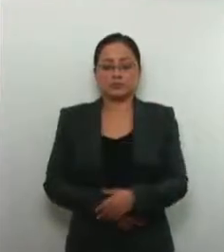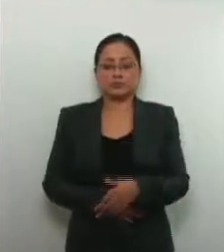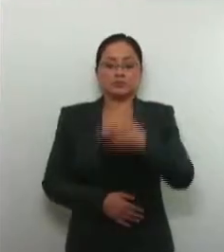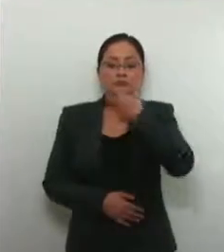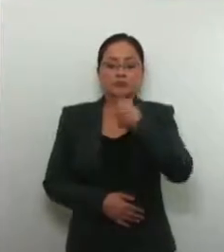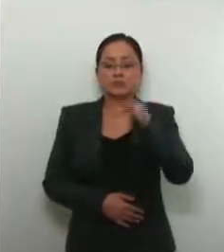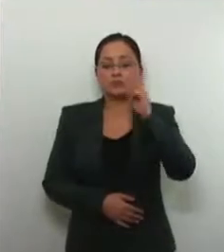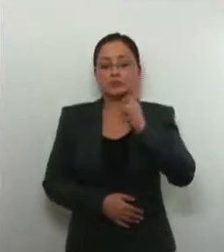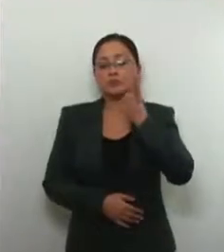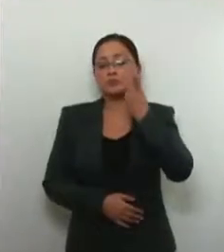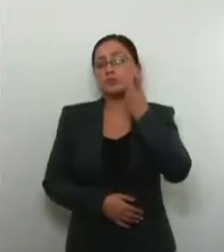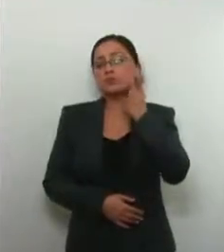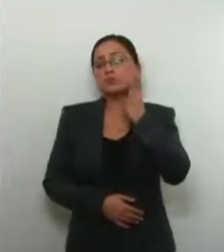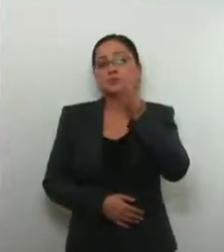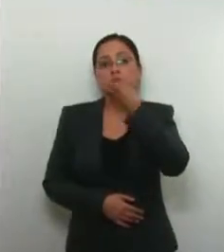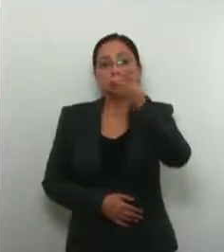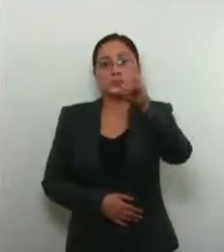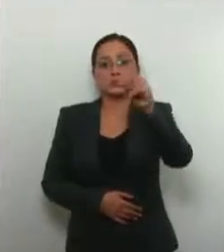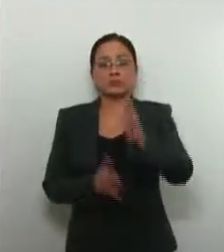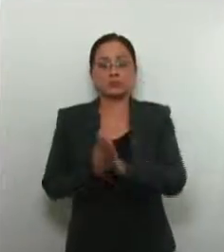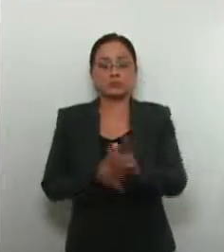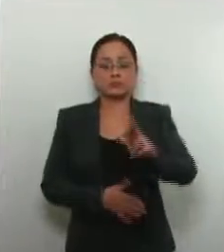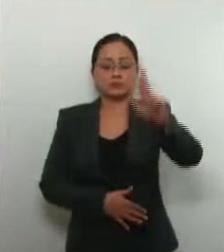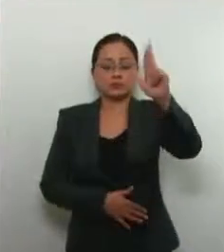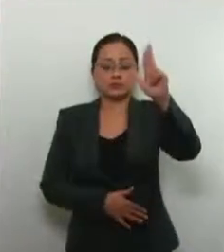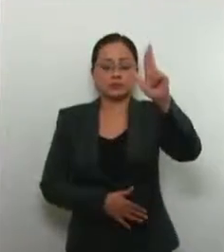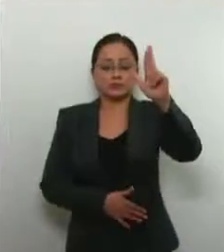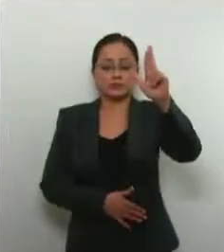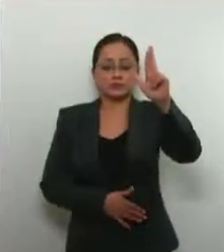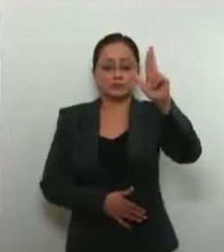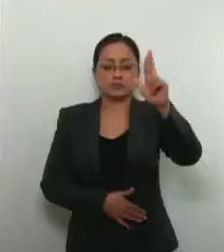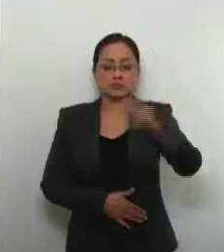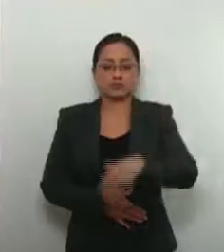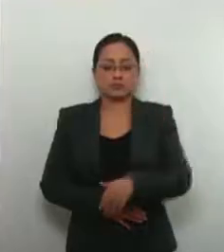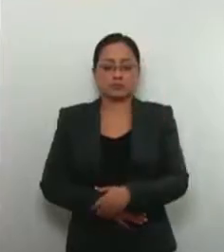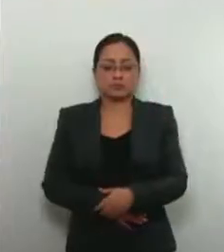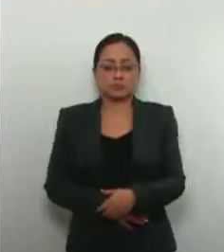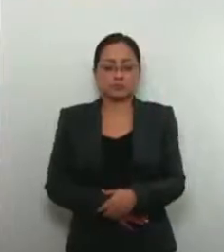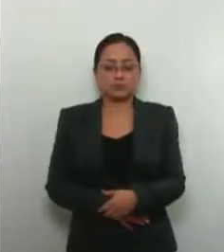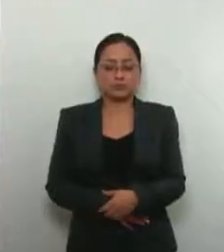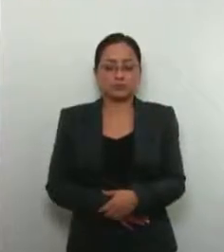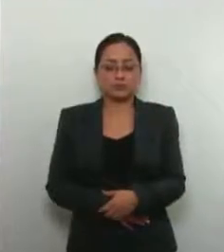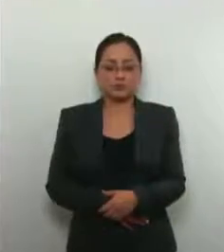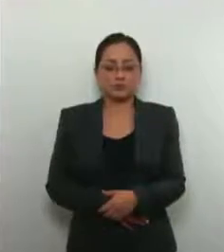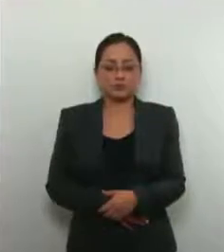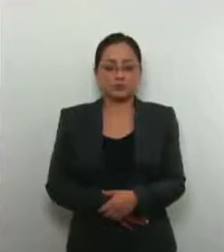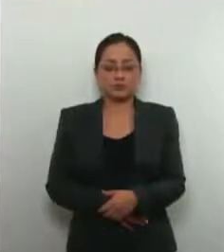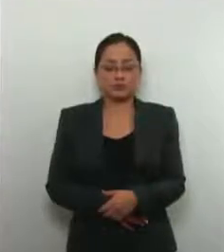Las y los constituyentes que estén por la negativa, sírvanse manifestarlo.